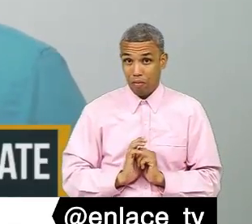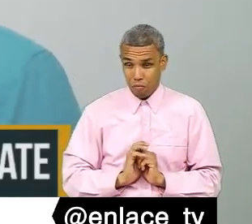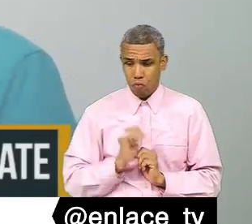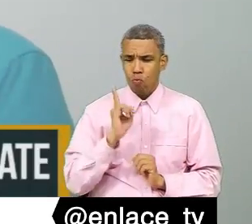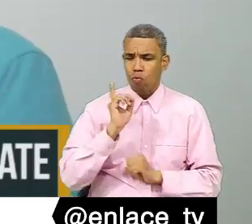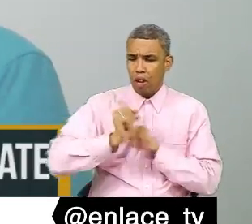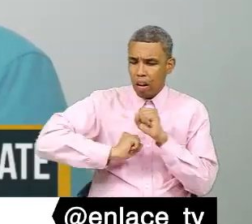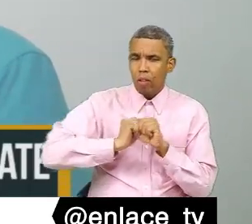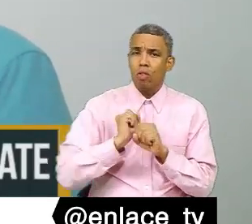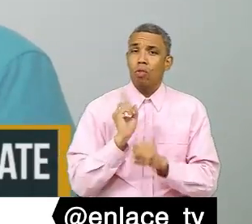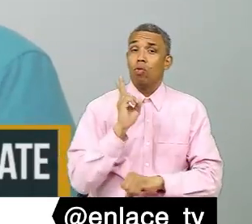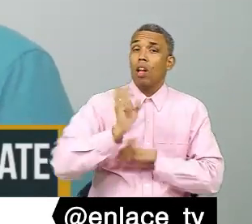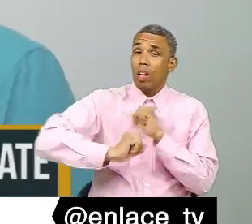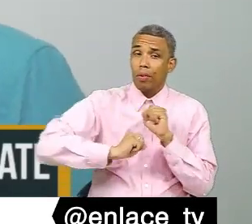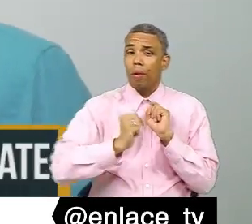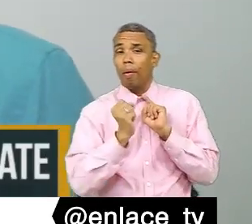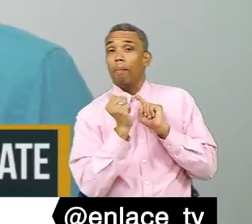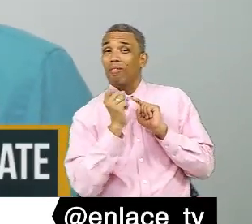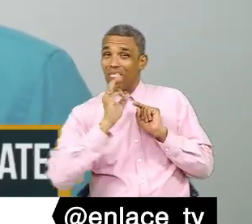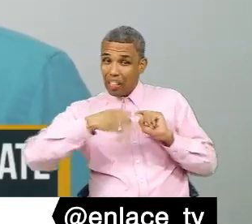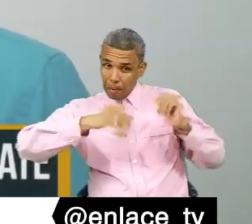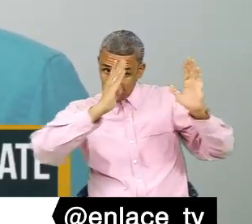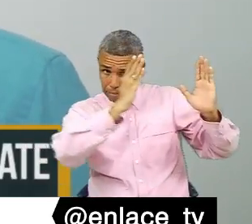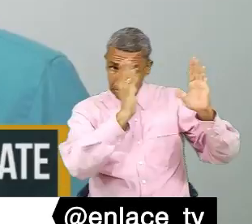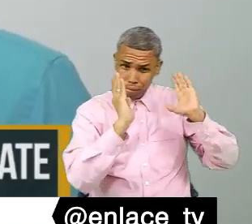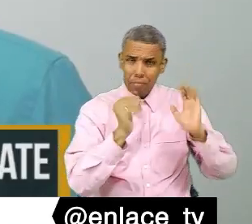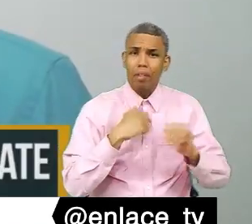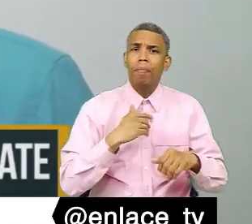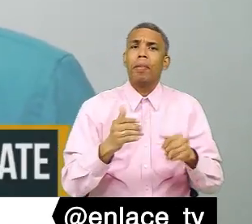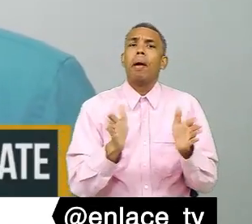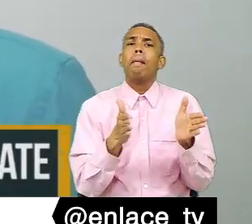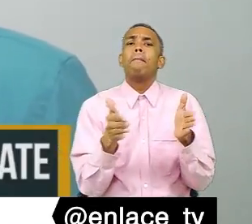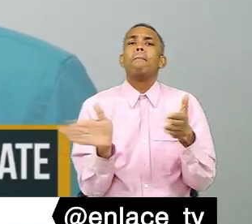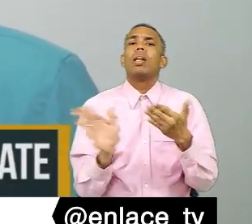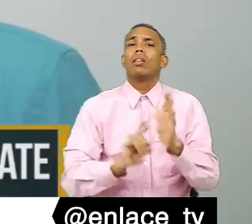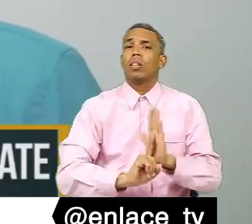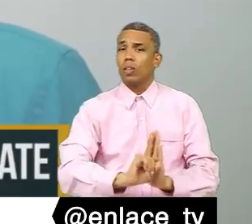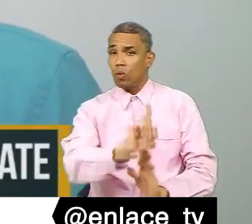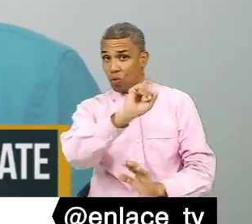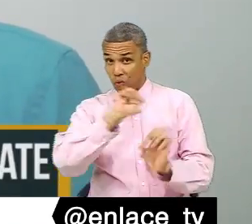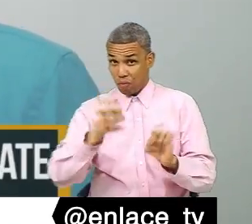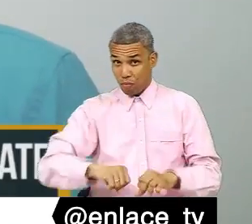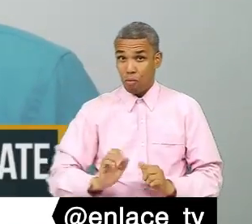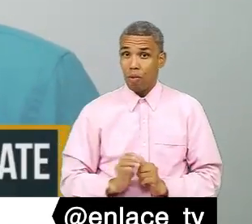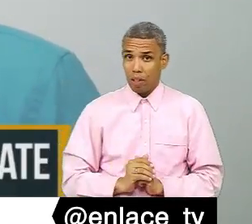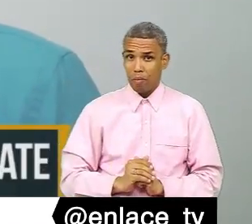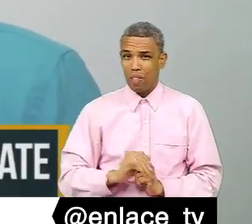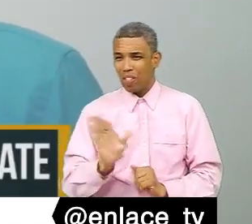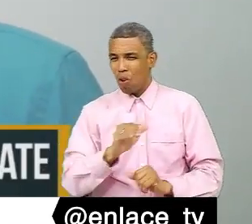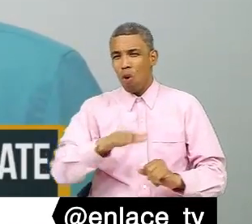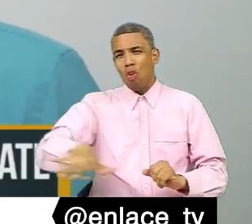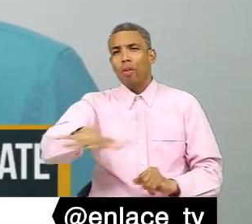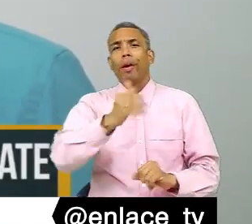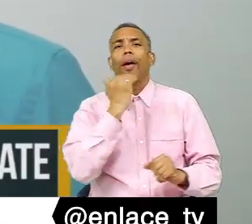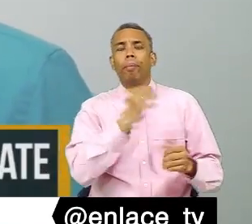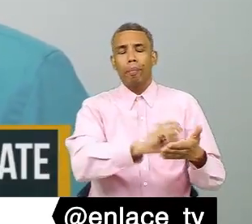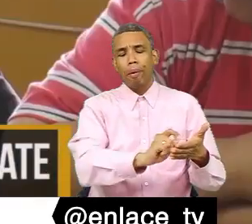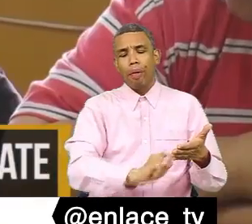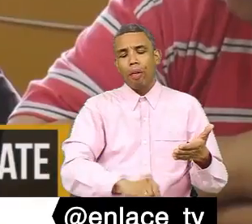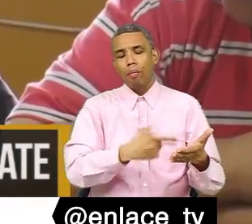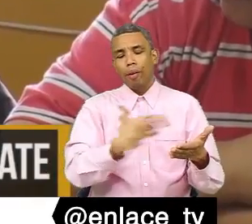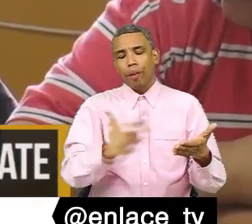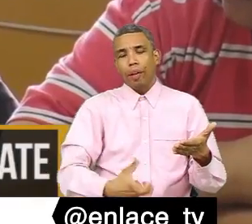año durante los 4 años, para que ese plan de desarrollo sea una realidad y no solamente sea un escrito en papel y se quede solamente en